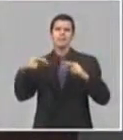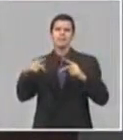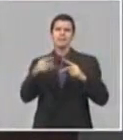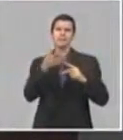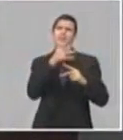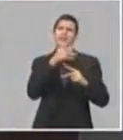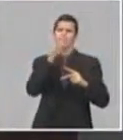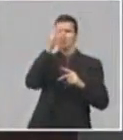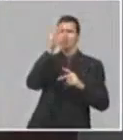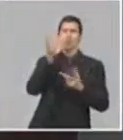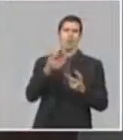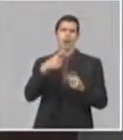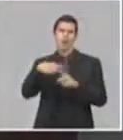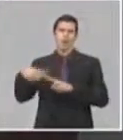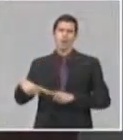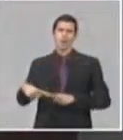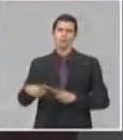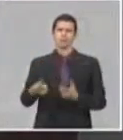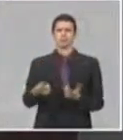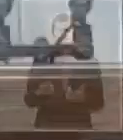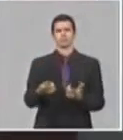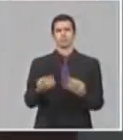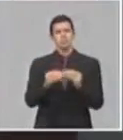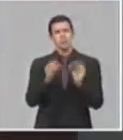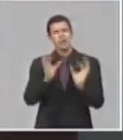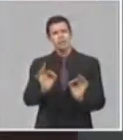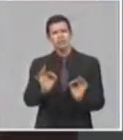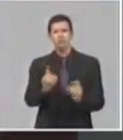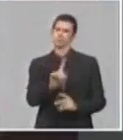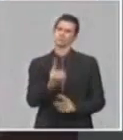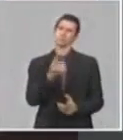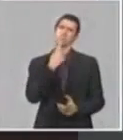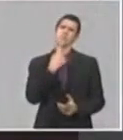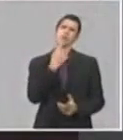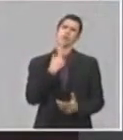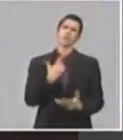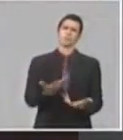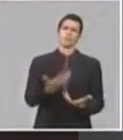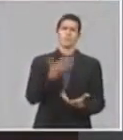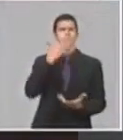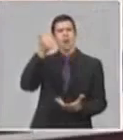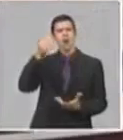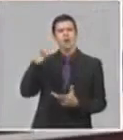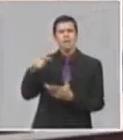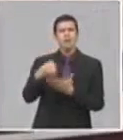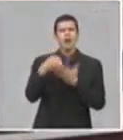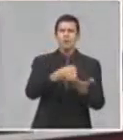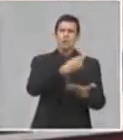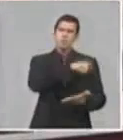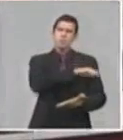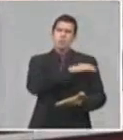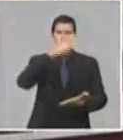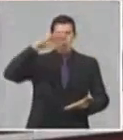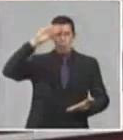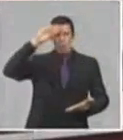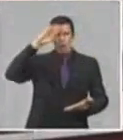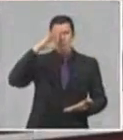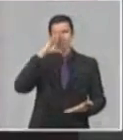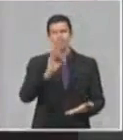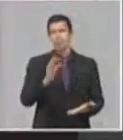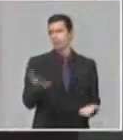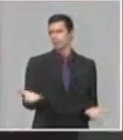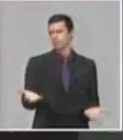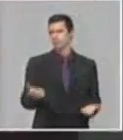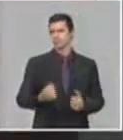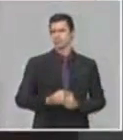todos los días se preocupan como le diga la mayor parte de las cosas posibles a todos pero lo que pasa que dónde